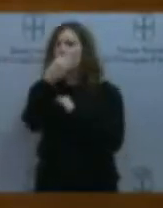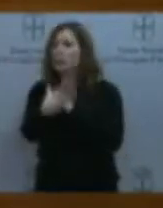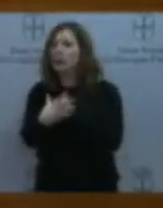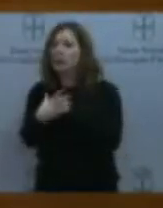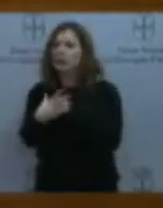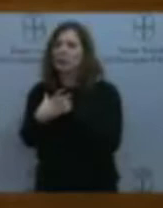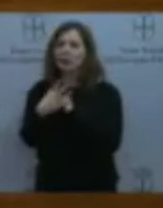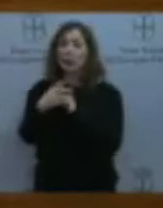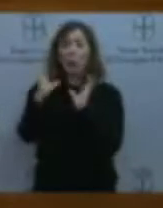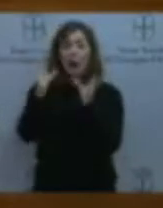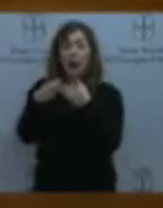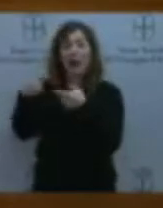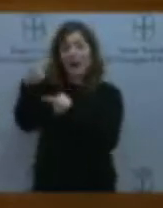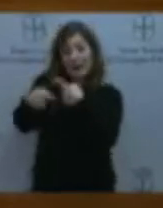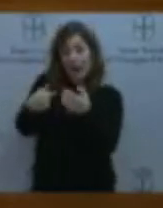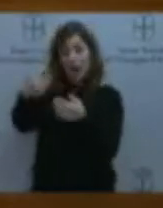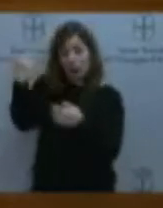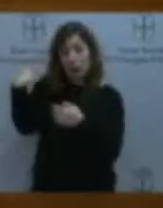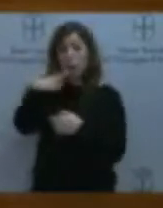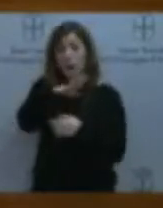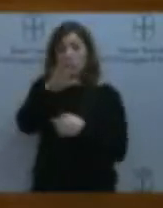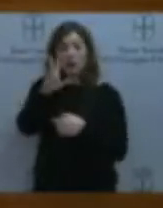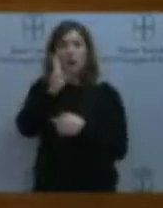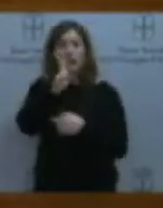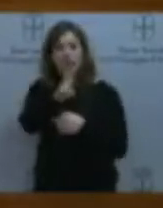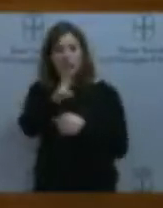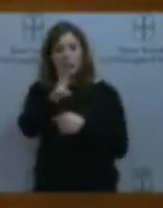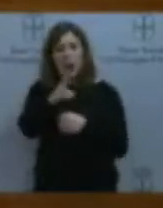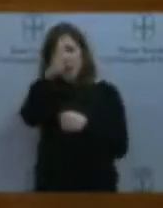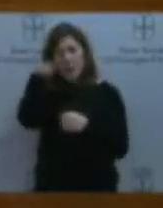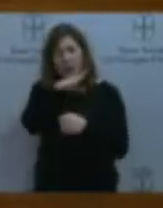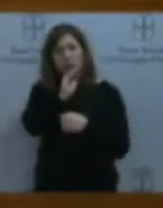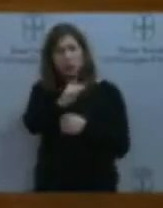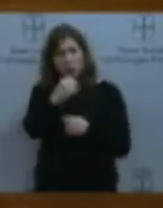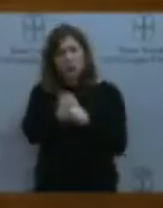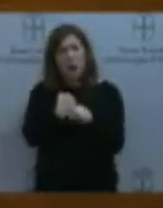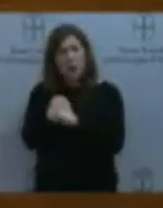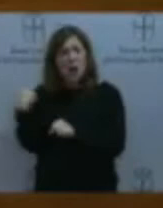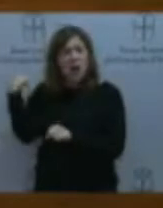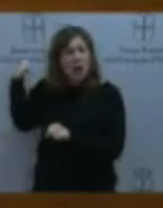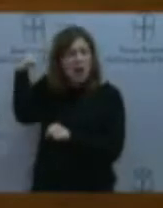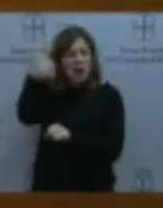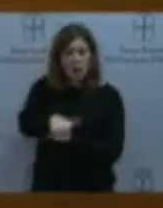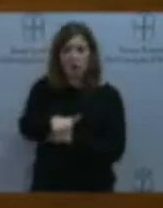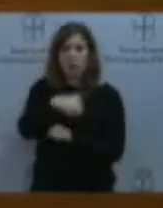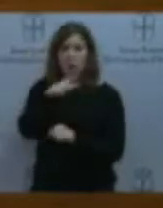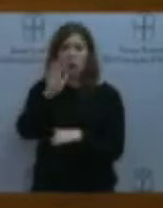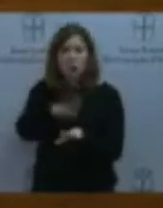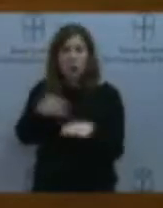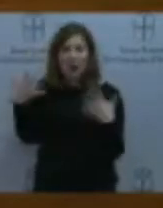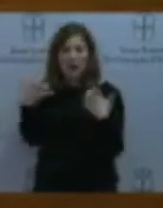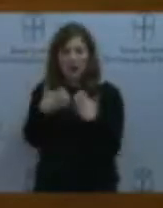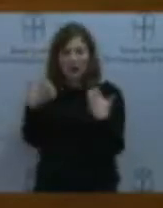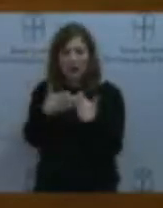generación vieron que se caían y se demolía lo que habían trabajado sus padres y sus madres a resultas de una guerra. Vieron que